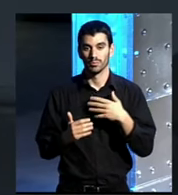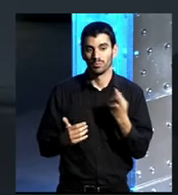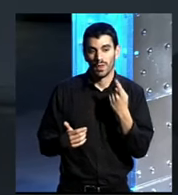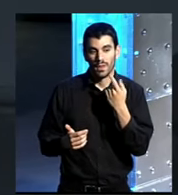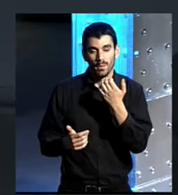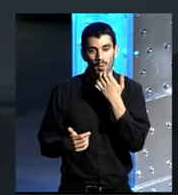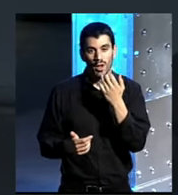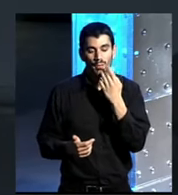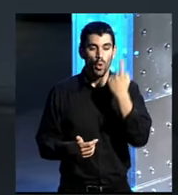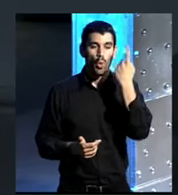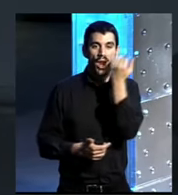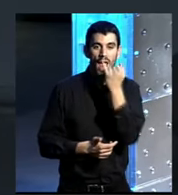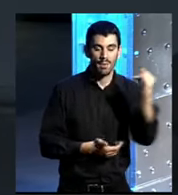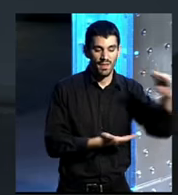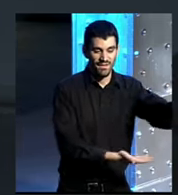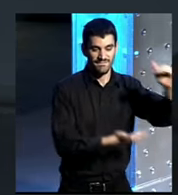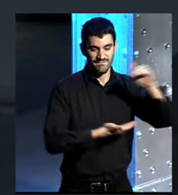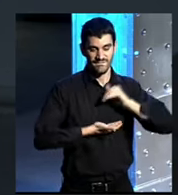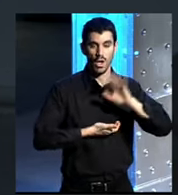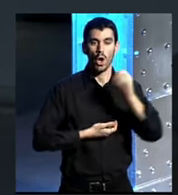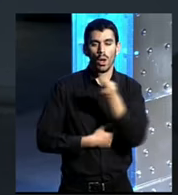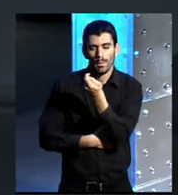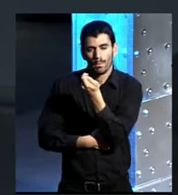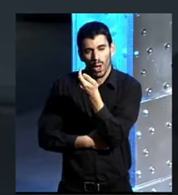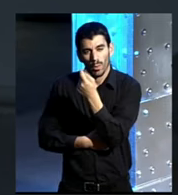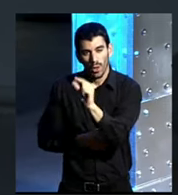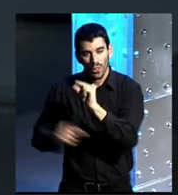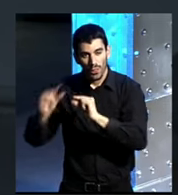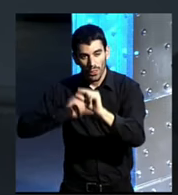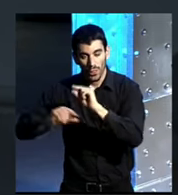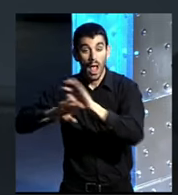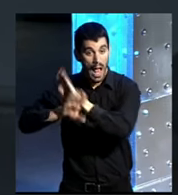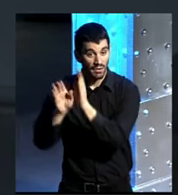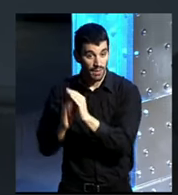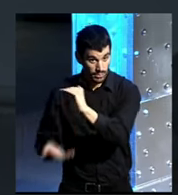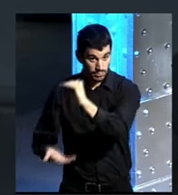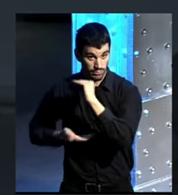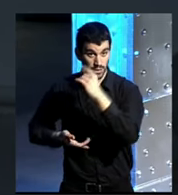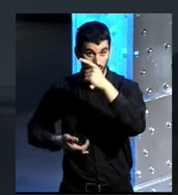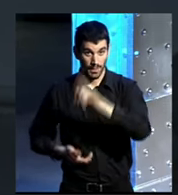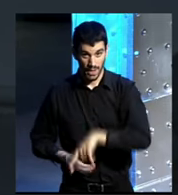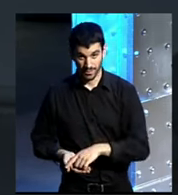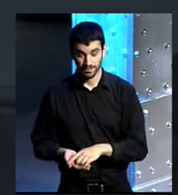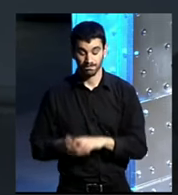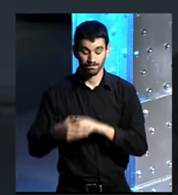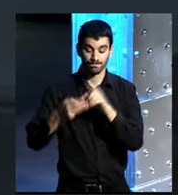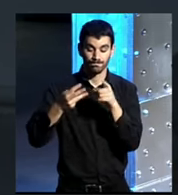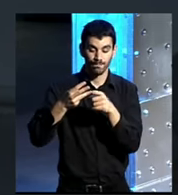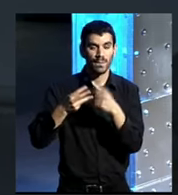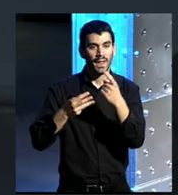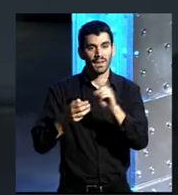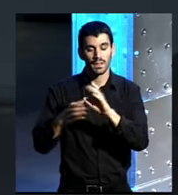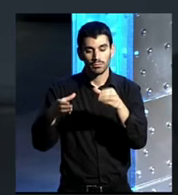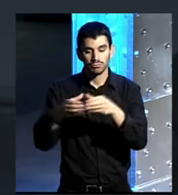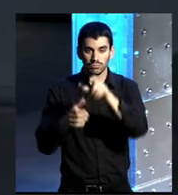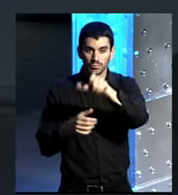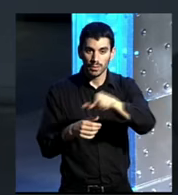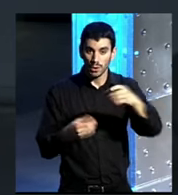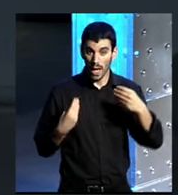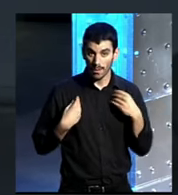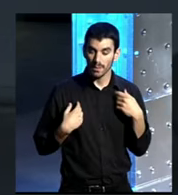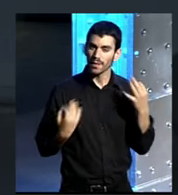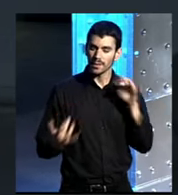pequeños, miles, en vez de unos cuantos grandes. Se han de fortalecer los vínculos con las comunidades y profundizar en su participación. Se ha